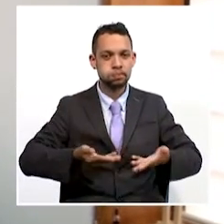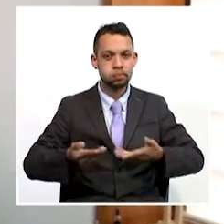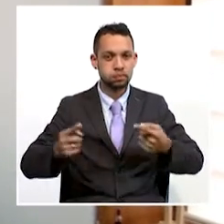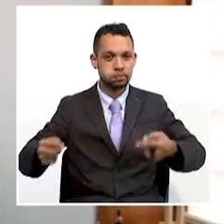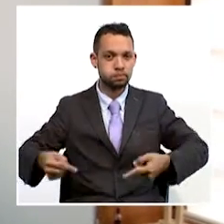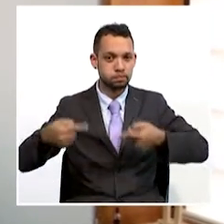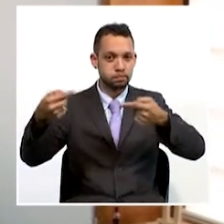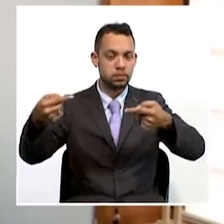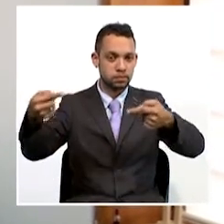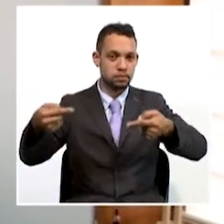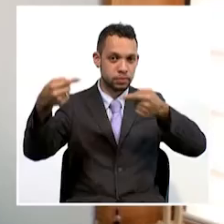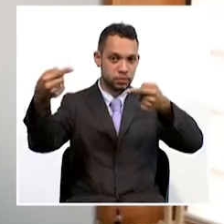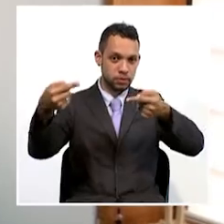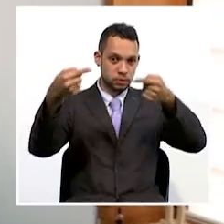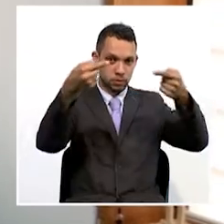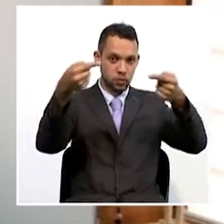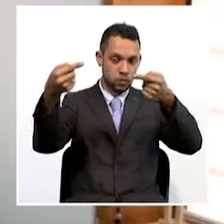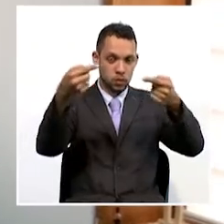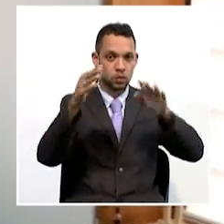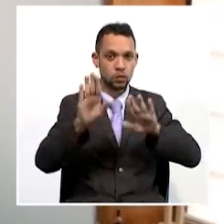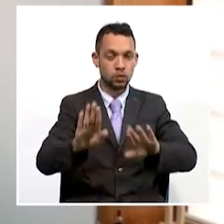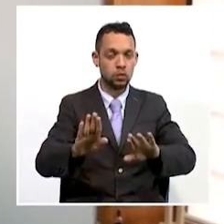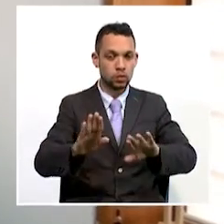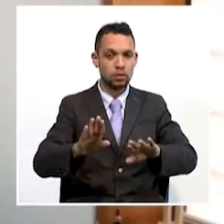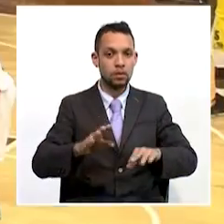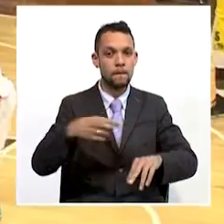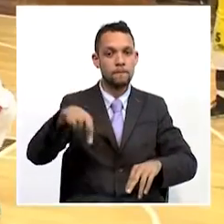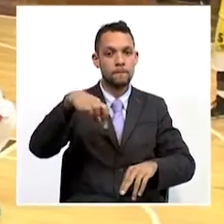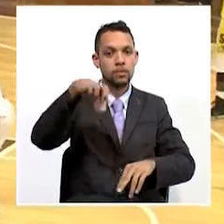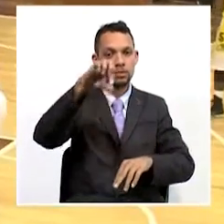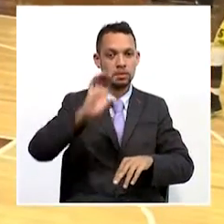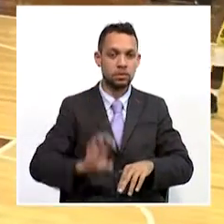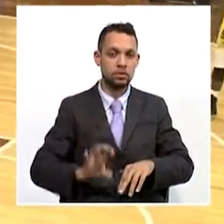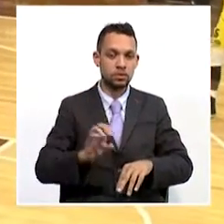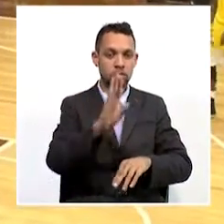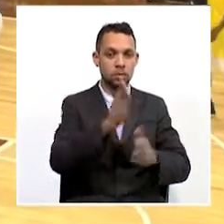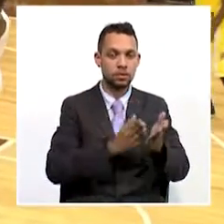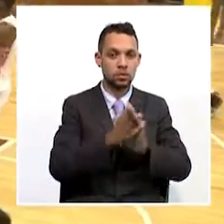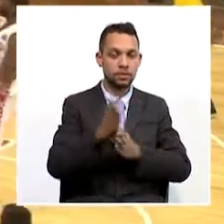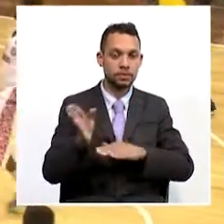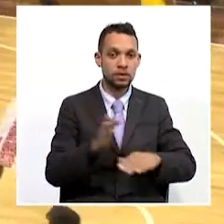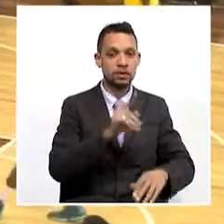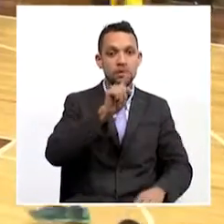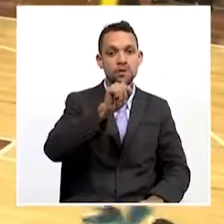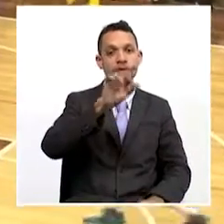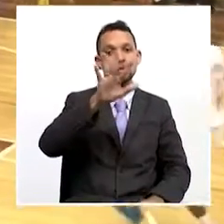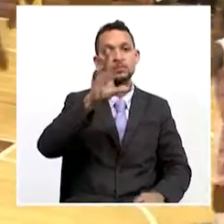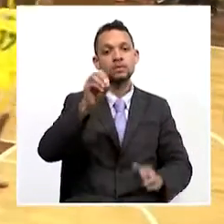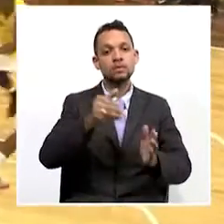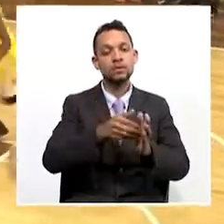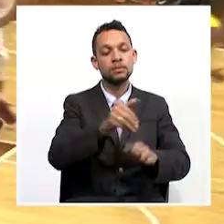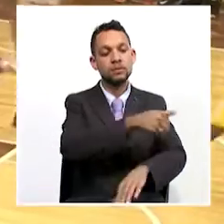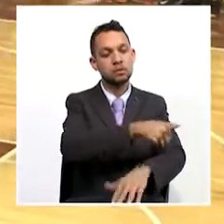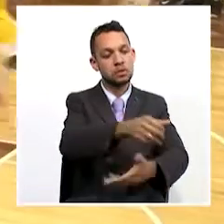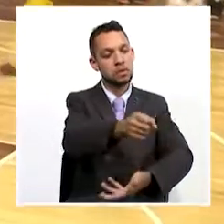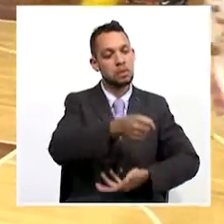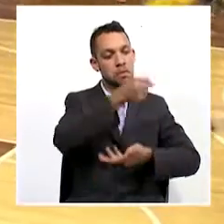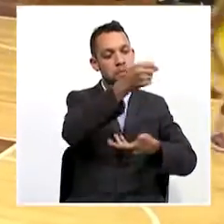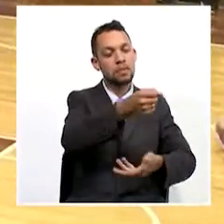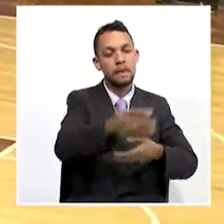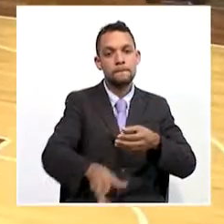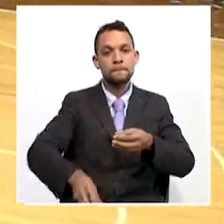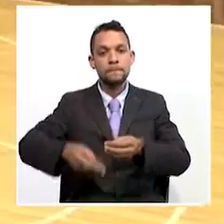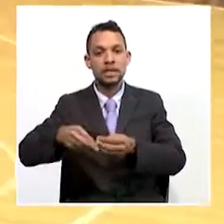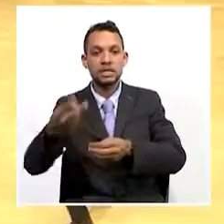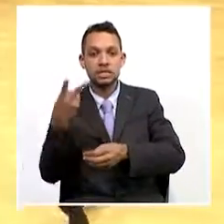torneos que tiene la convocatoria de la División Profesional de Baloncesto. Además de los 150 millones de pesos para el quinteto profesional, habrá